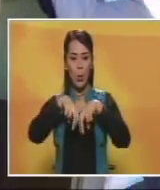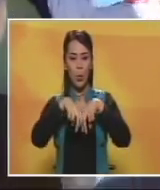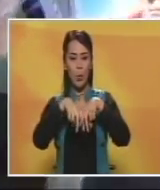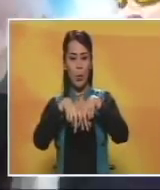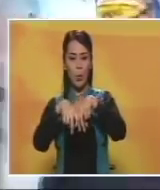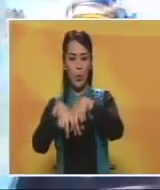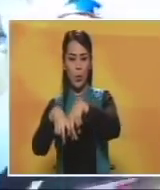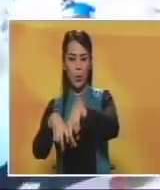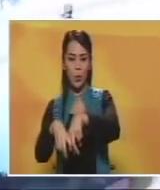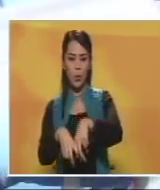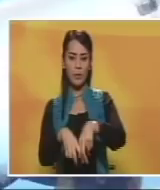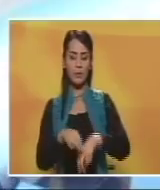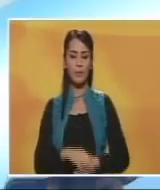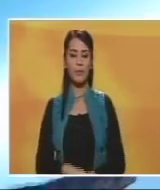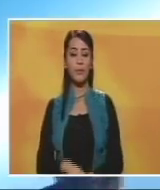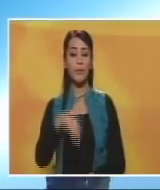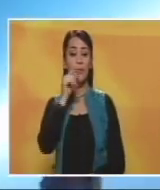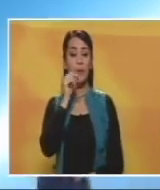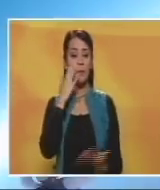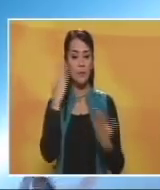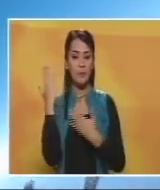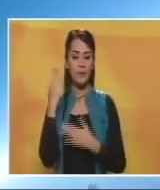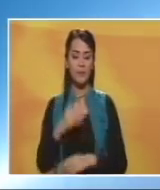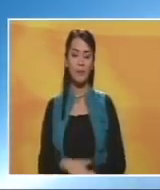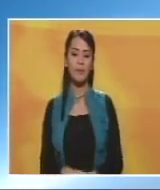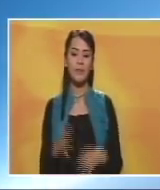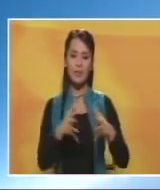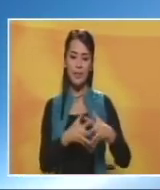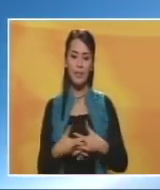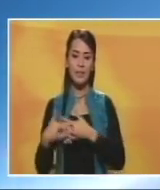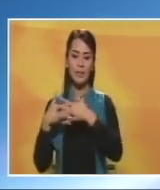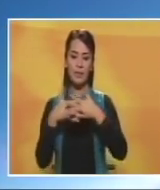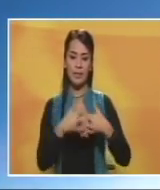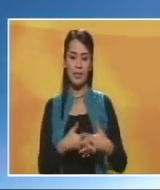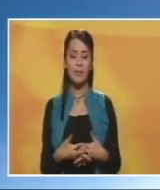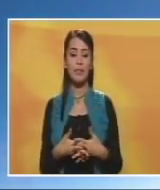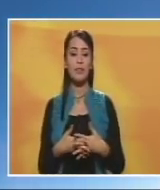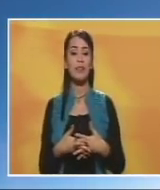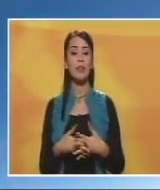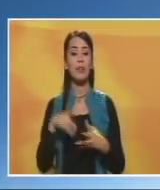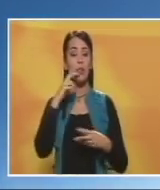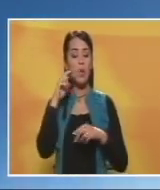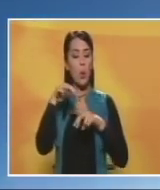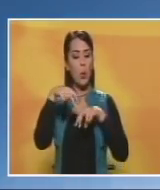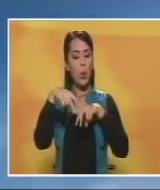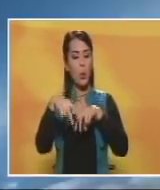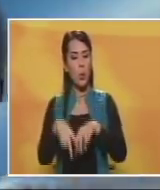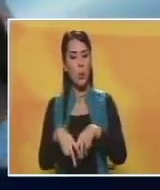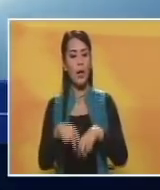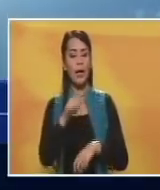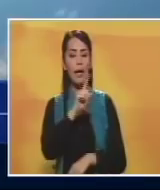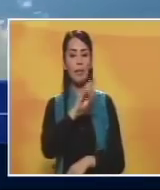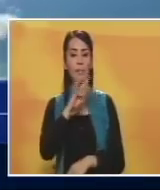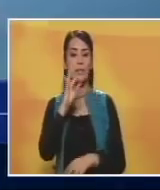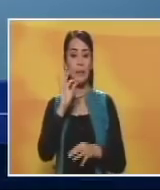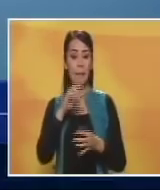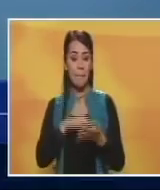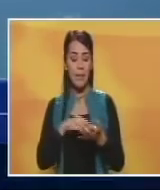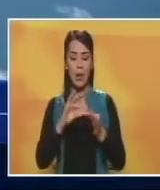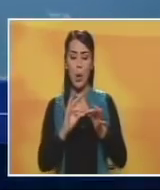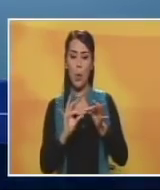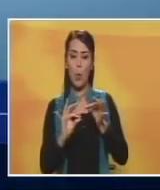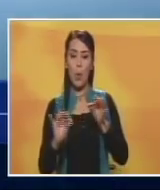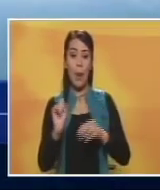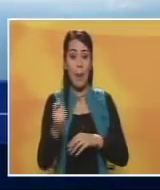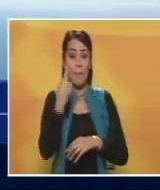paracaídas. El veterano de guerra estadounidense Polito Olivas realizó una caída libre de 14.000 pies, siendo la primera